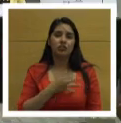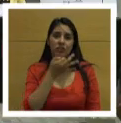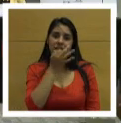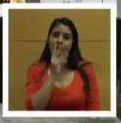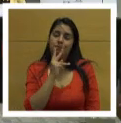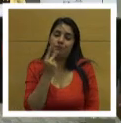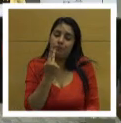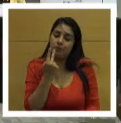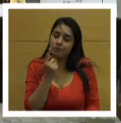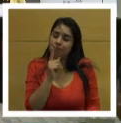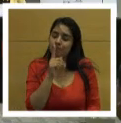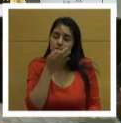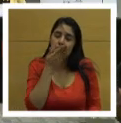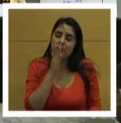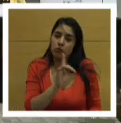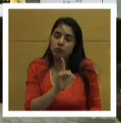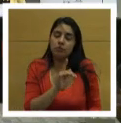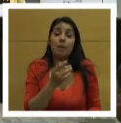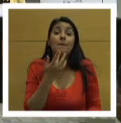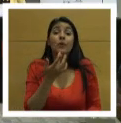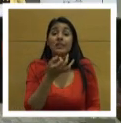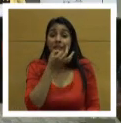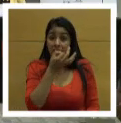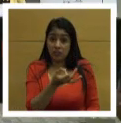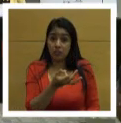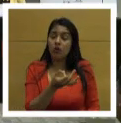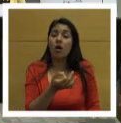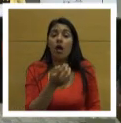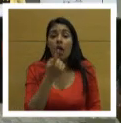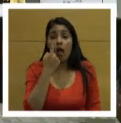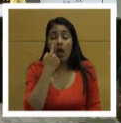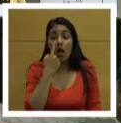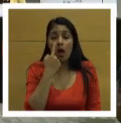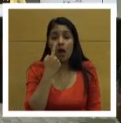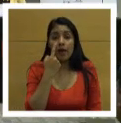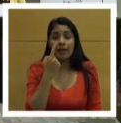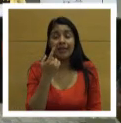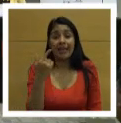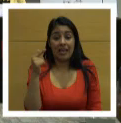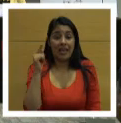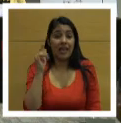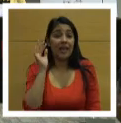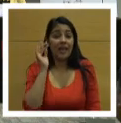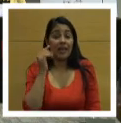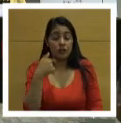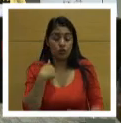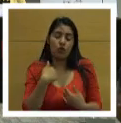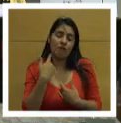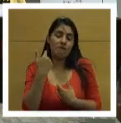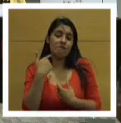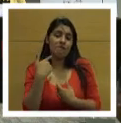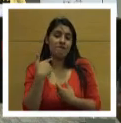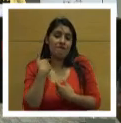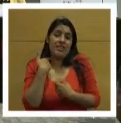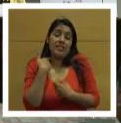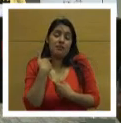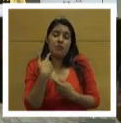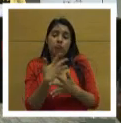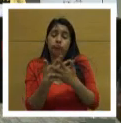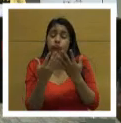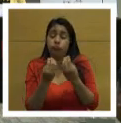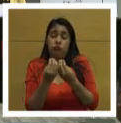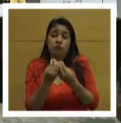sentido, pues empezó a señalar que de alguna manera ella había sido víctima de esas, digamos, innumerables lesiones que